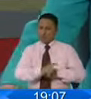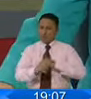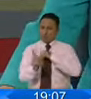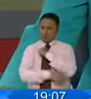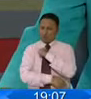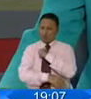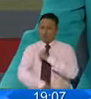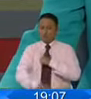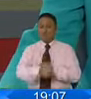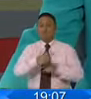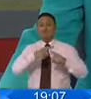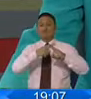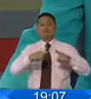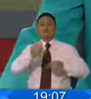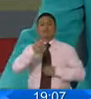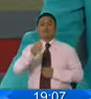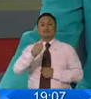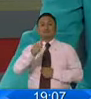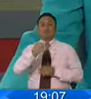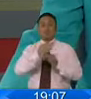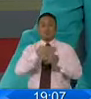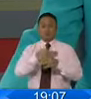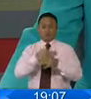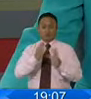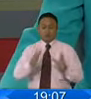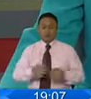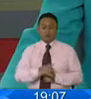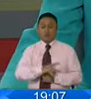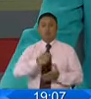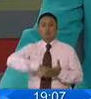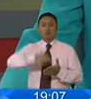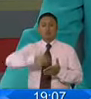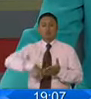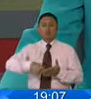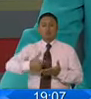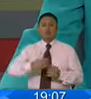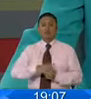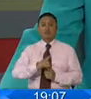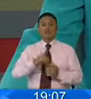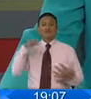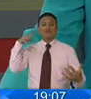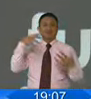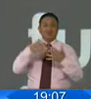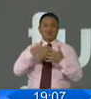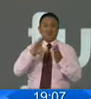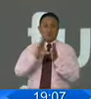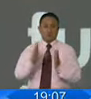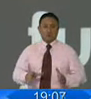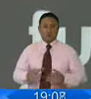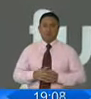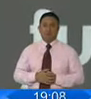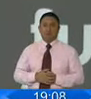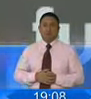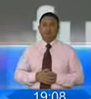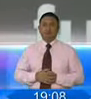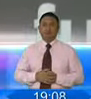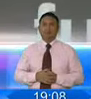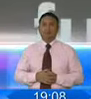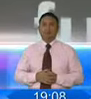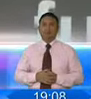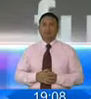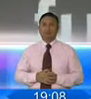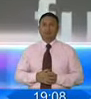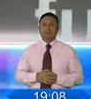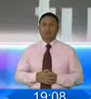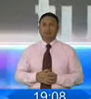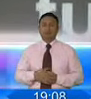en contra de 10 exfuncionarios encargados de la contratación de las sabatinas. Las reacciones no se hicieron